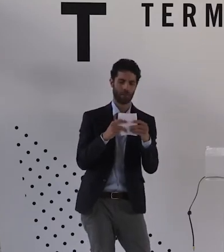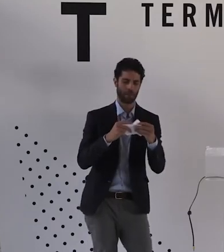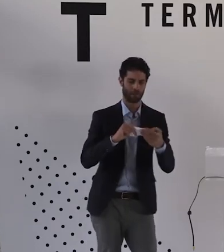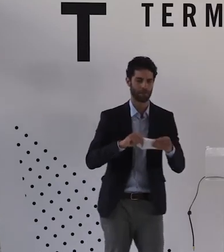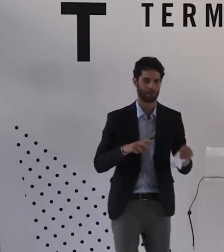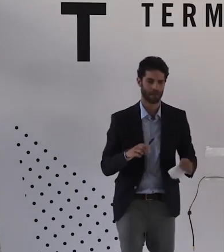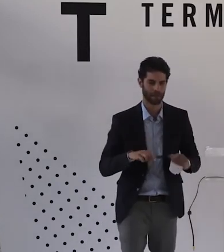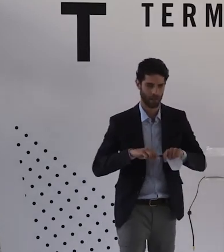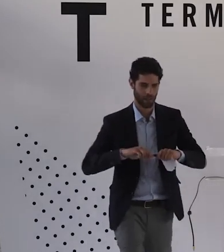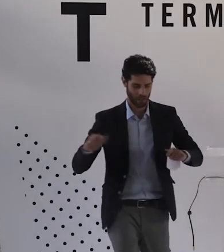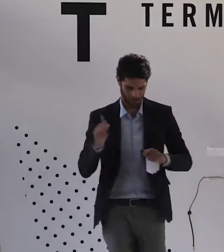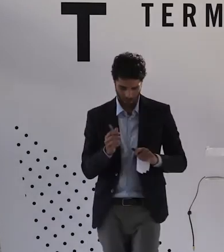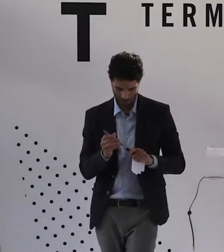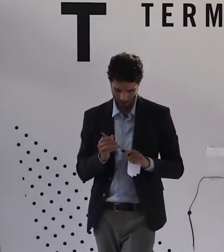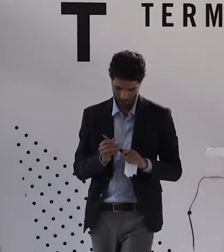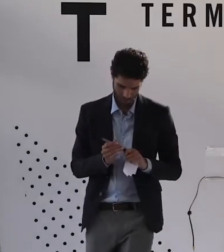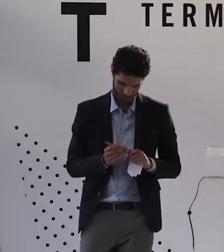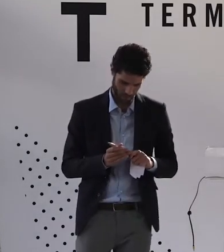Muy bien.